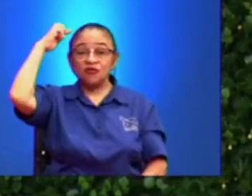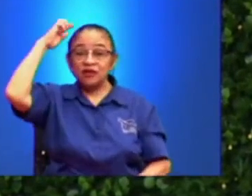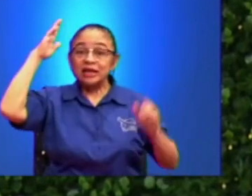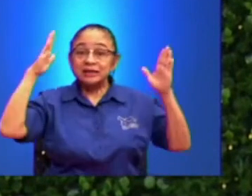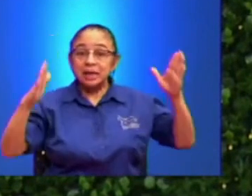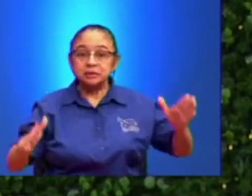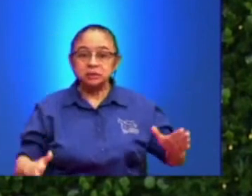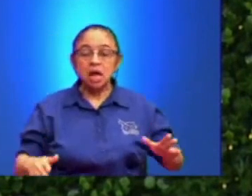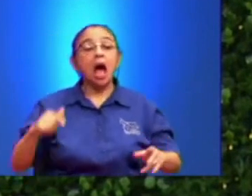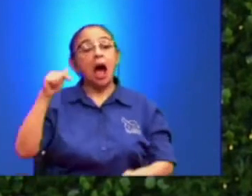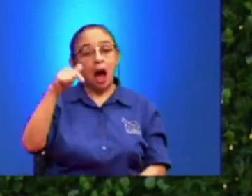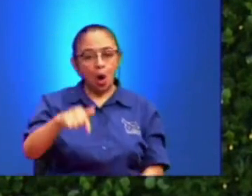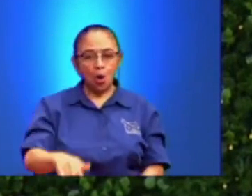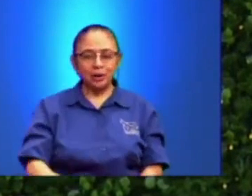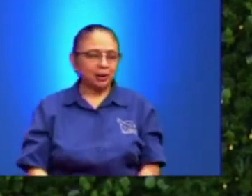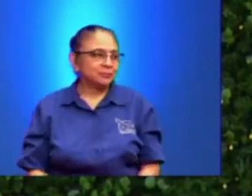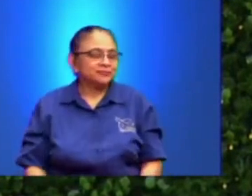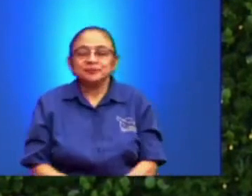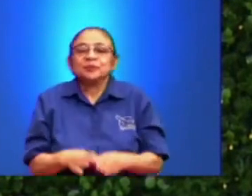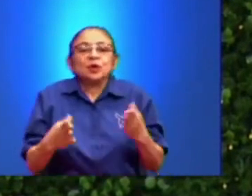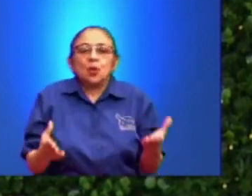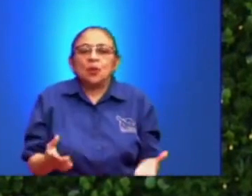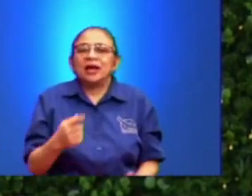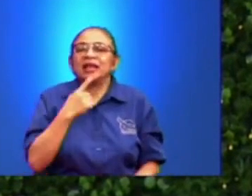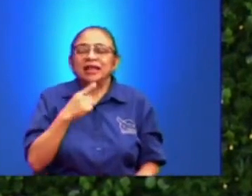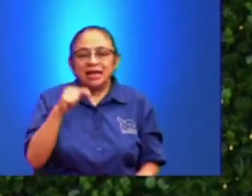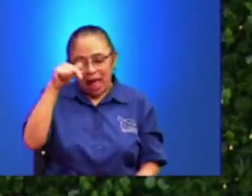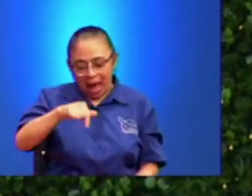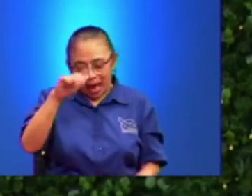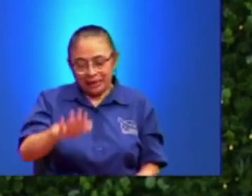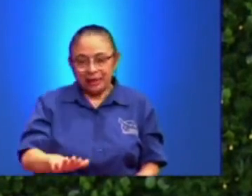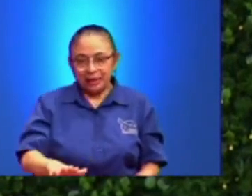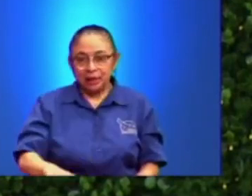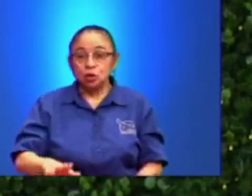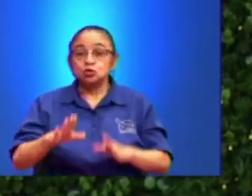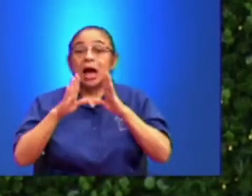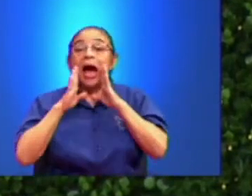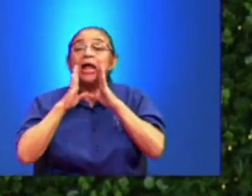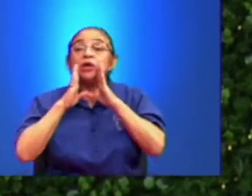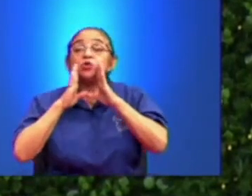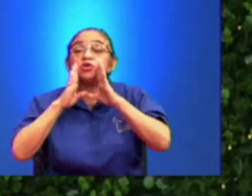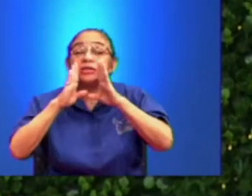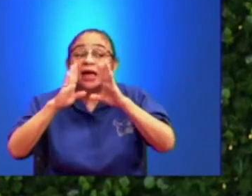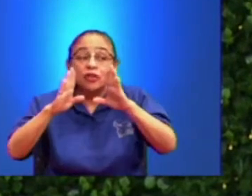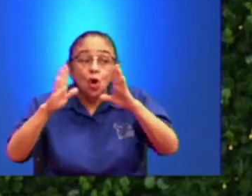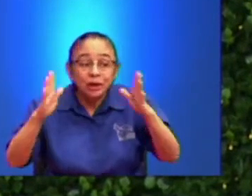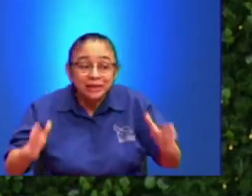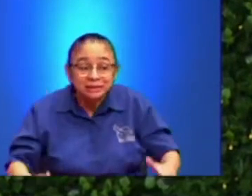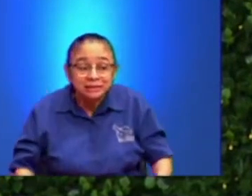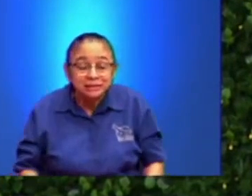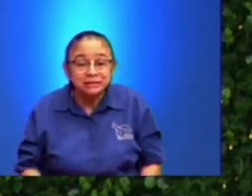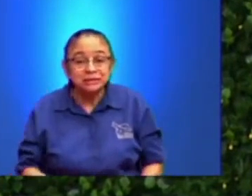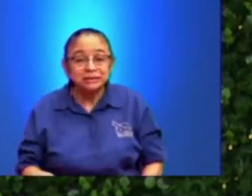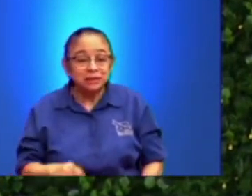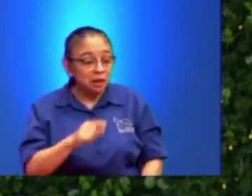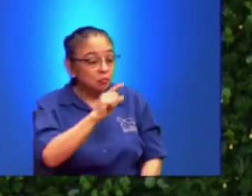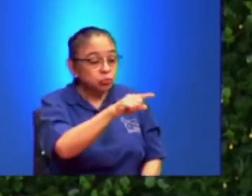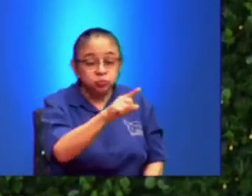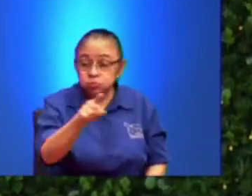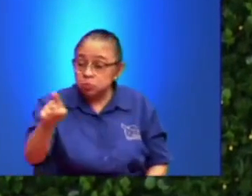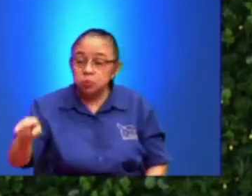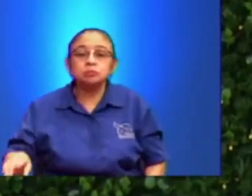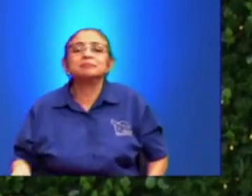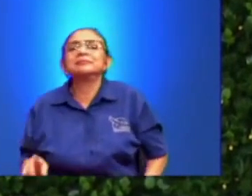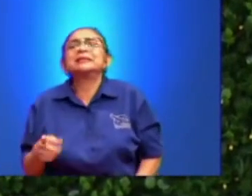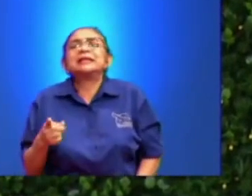pues ahora es como que si dijera aquí los anunciadores quienes fueron los anunciadores del